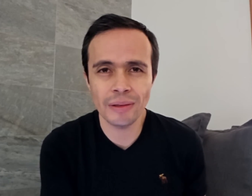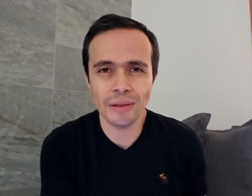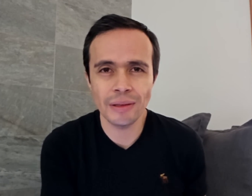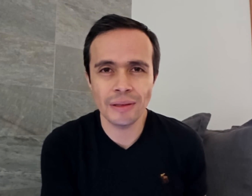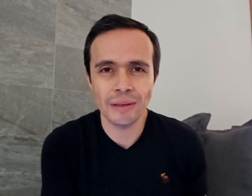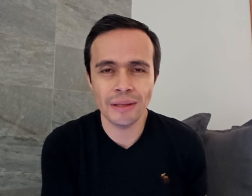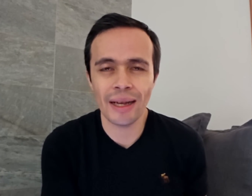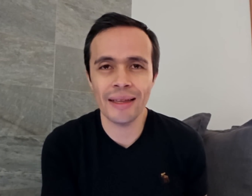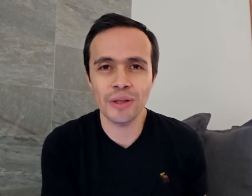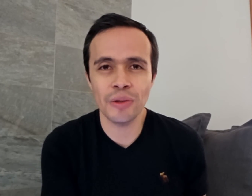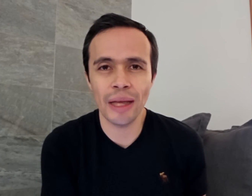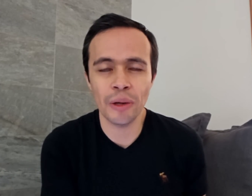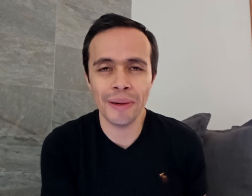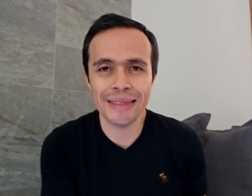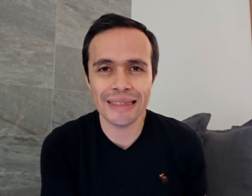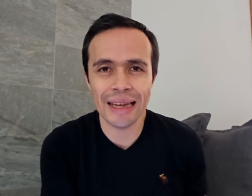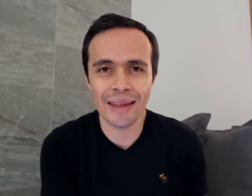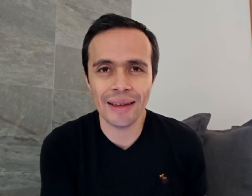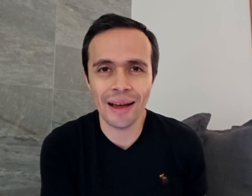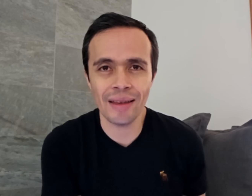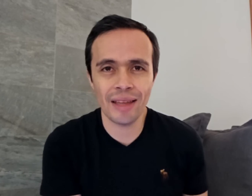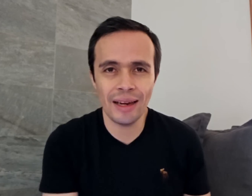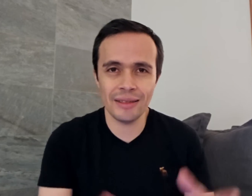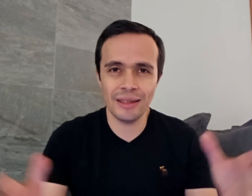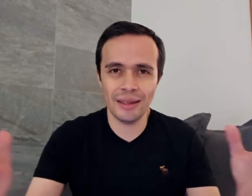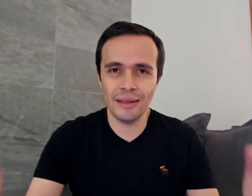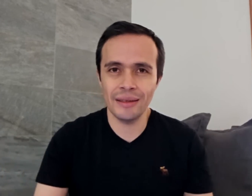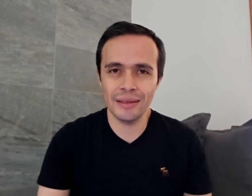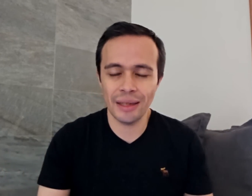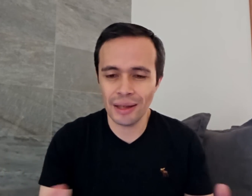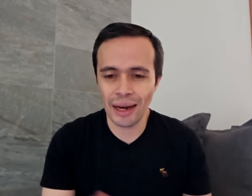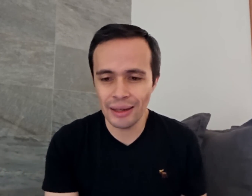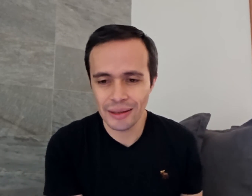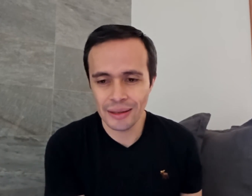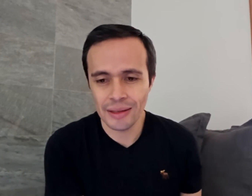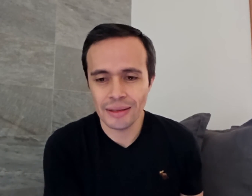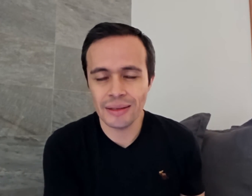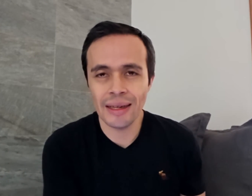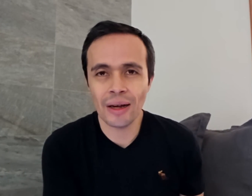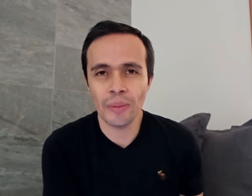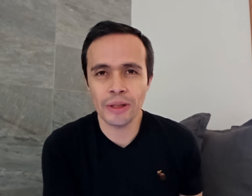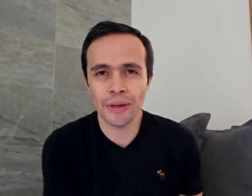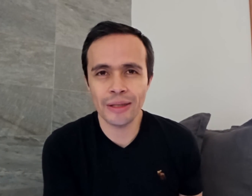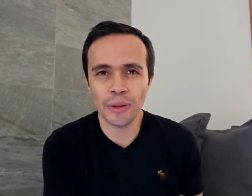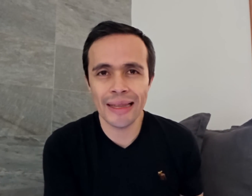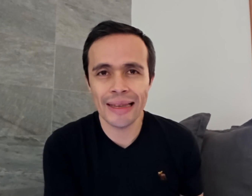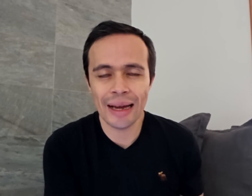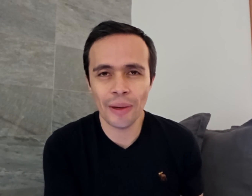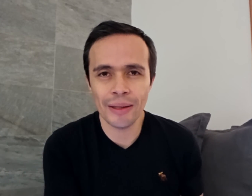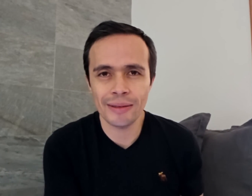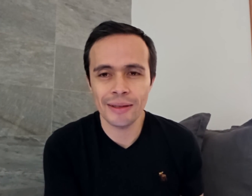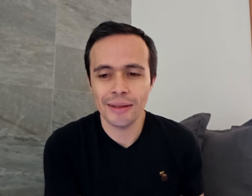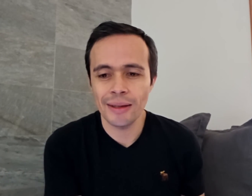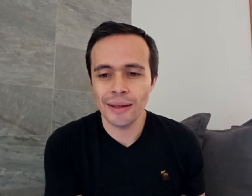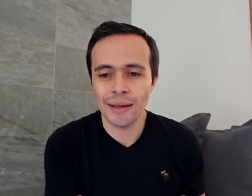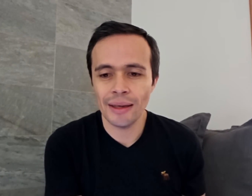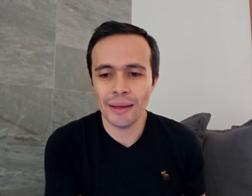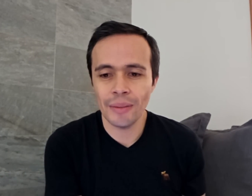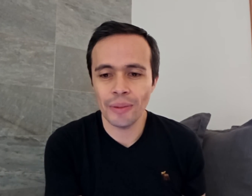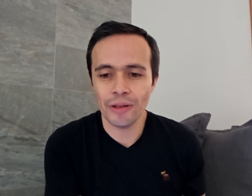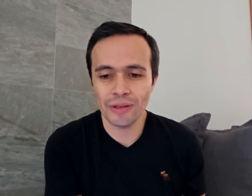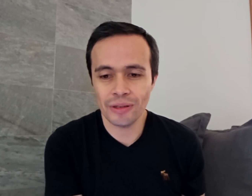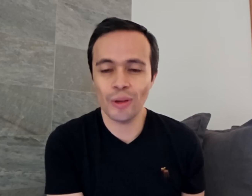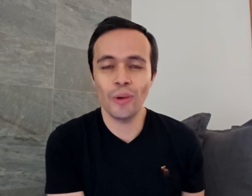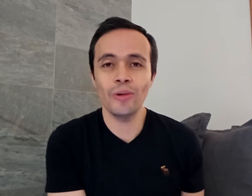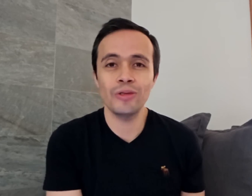México, cerca de Ciudad Universitaria. Ahí está la sede central de la Comisión Nacional del Agua.